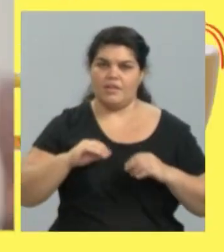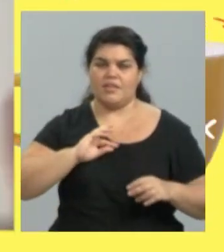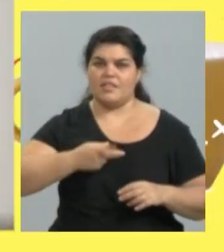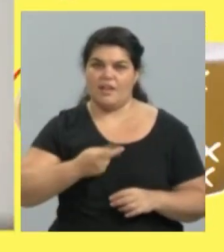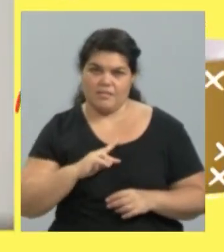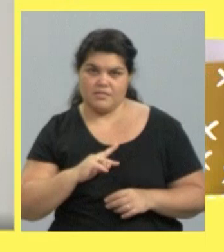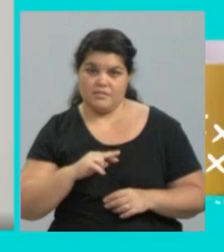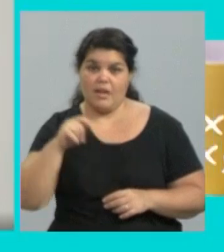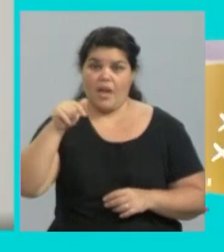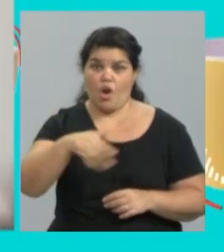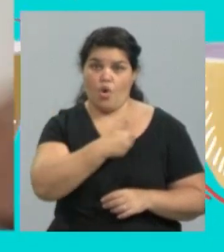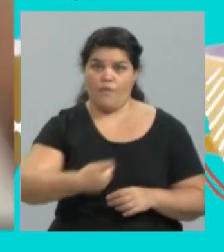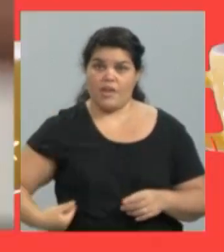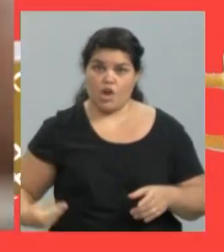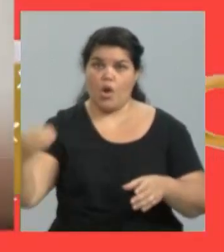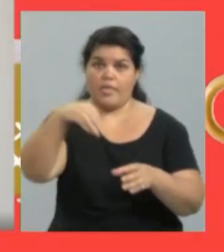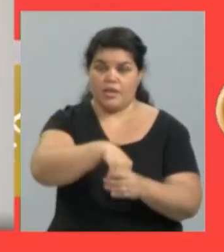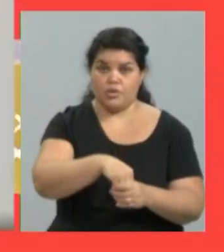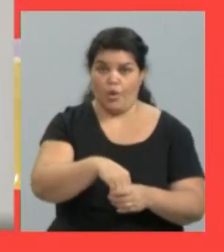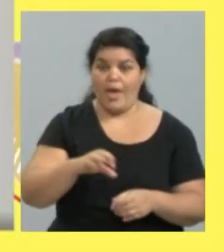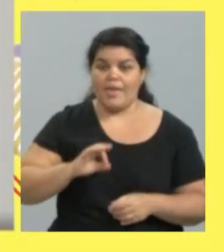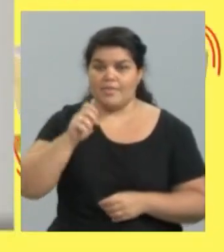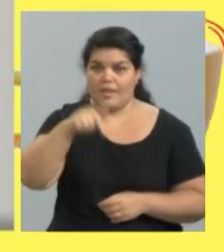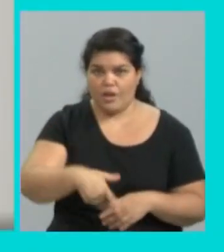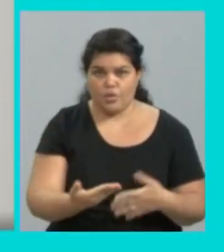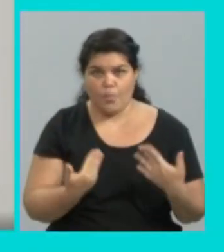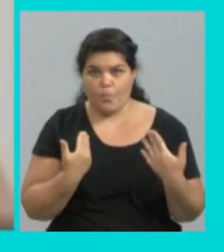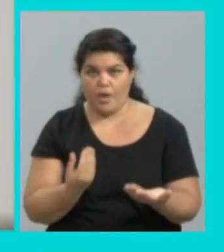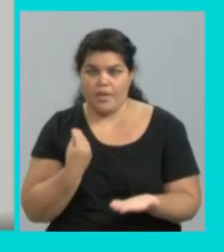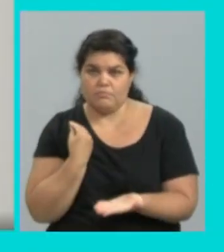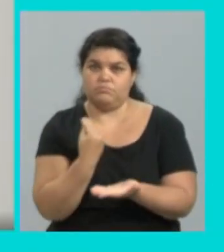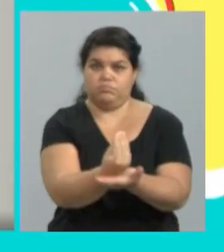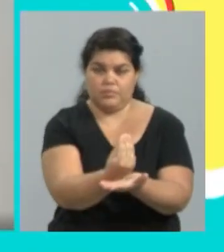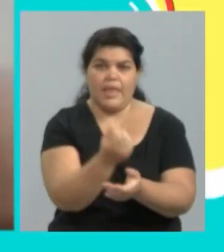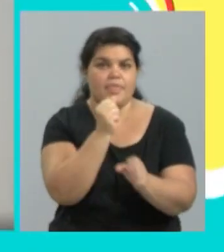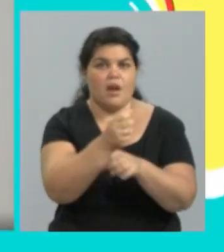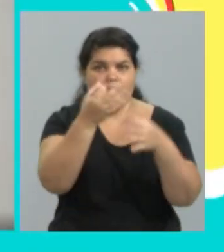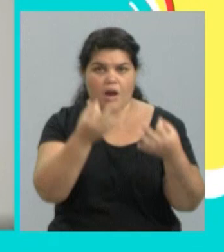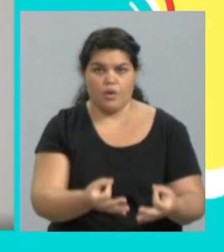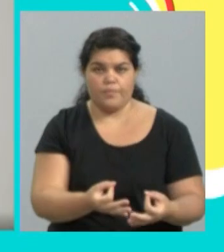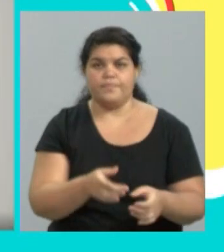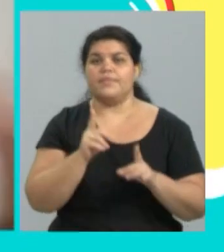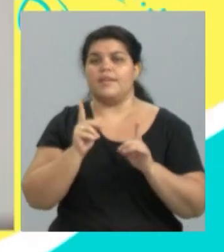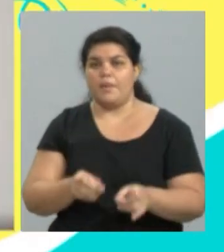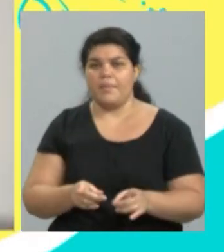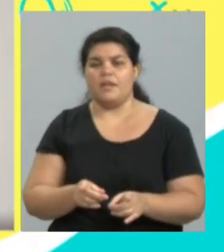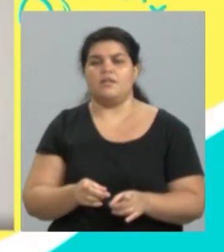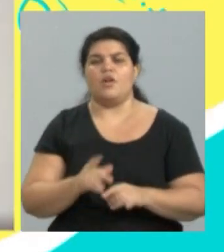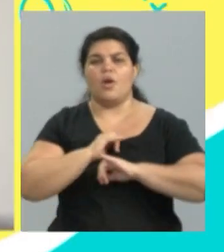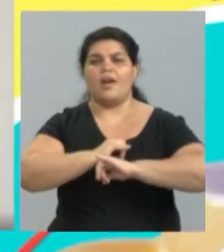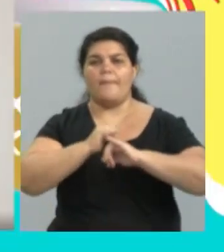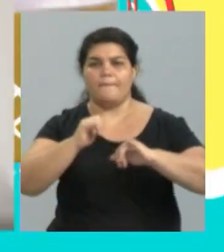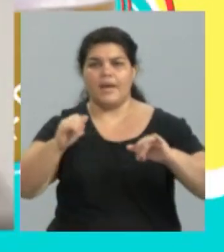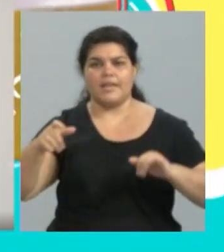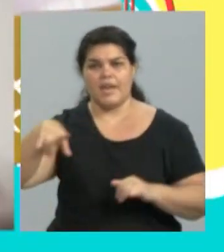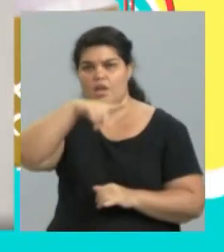gobierno para poder, digamos, aplicarlo, implementar el decreto. Y además estamos haciendo una campaña nacional porque lo que queremos, además del